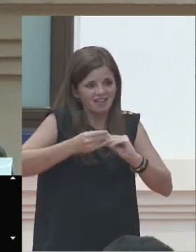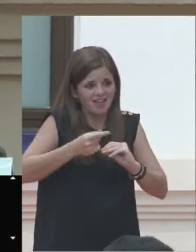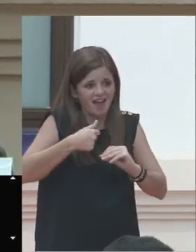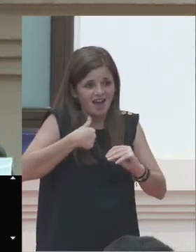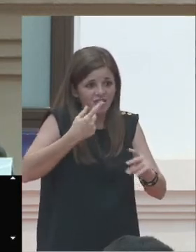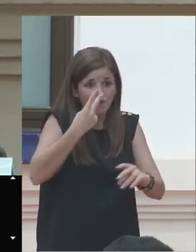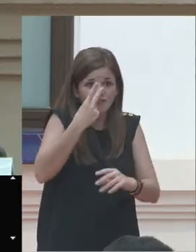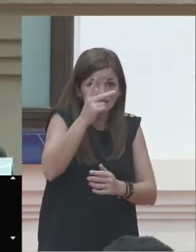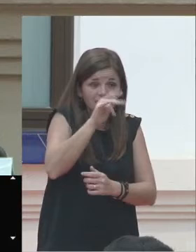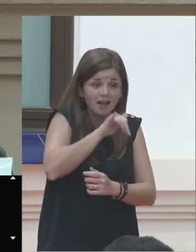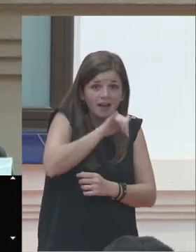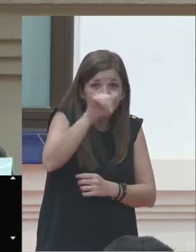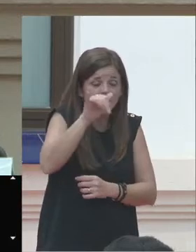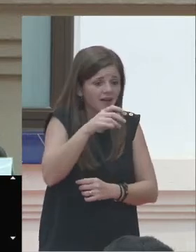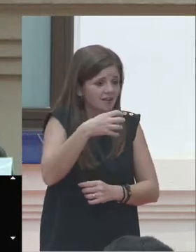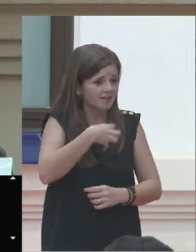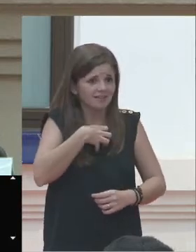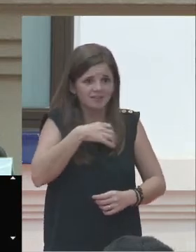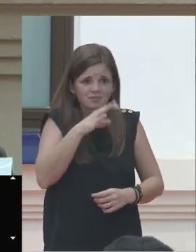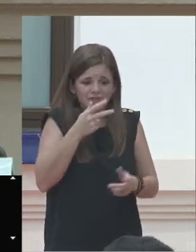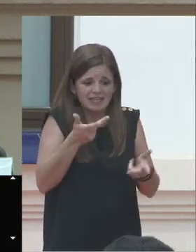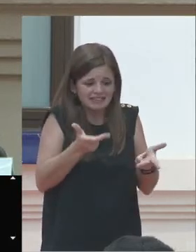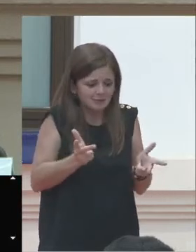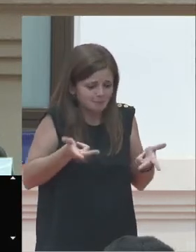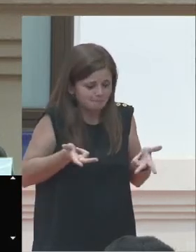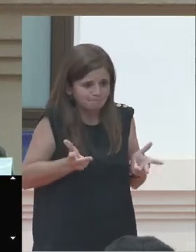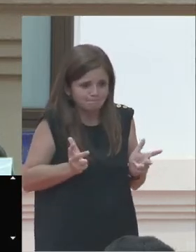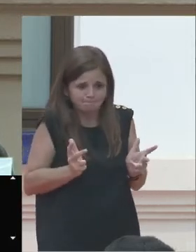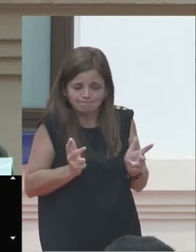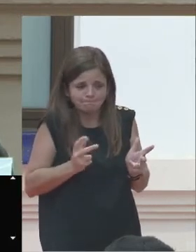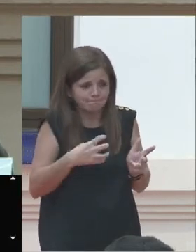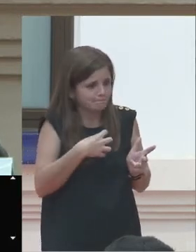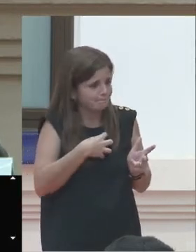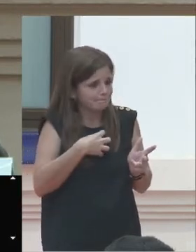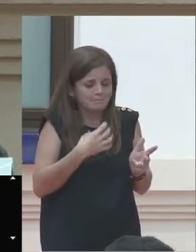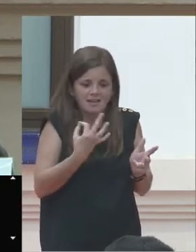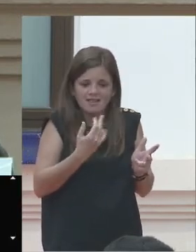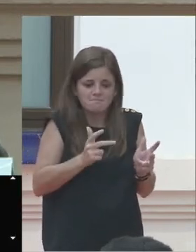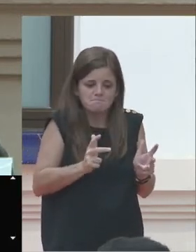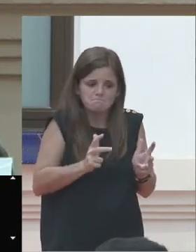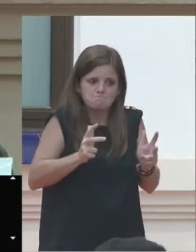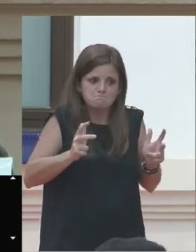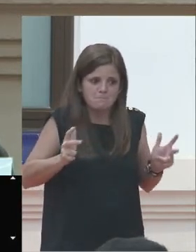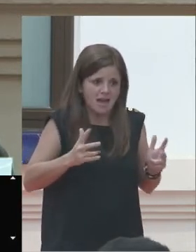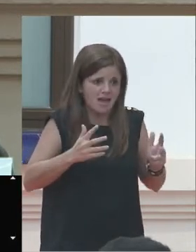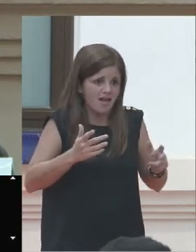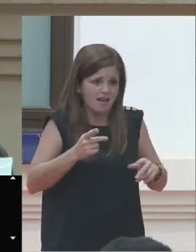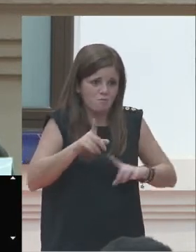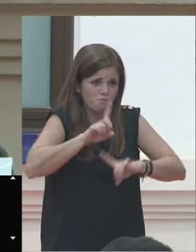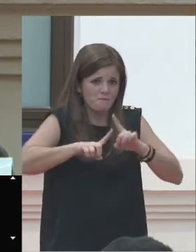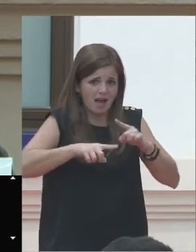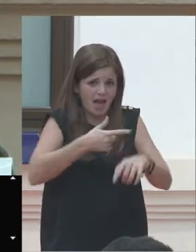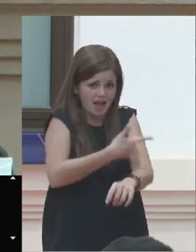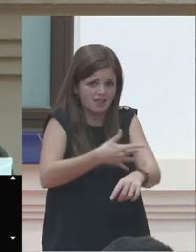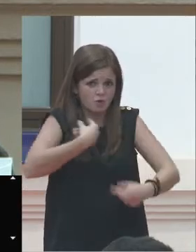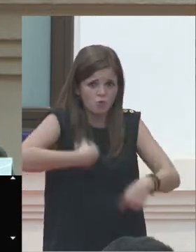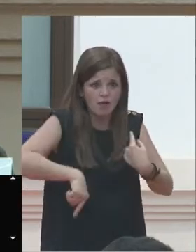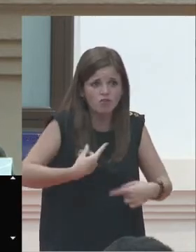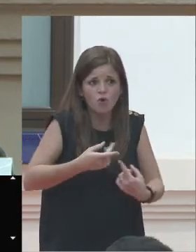eso, porque al ser los asientos más estrechos, pues podría controlarme la circulación o cualquier cosa,